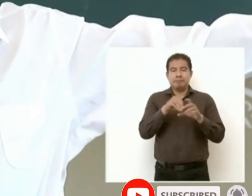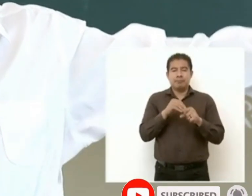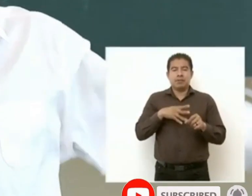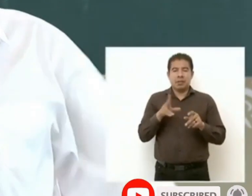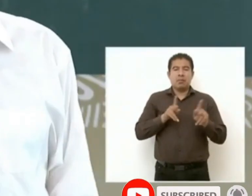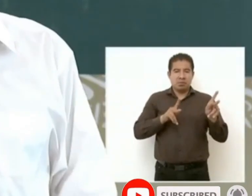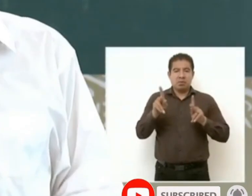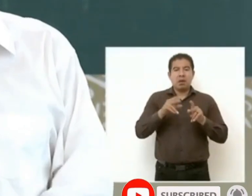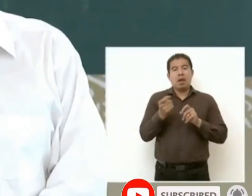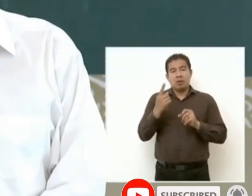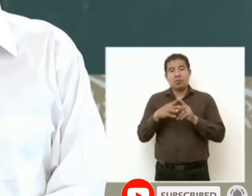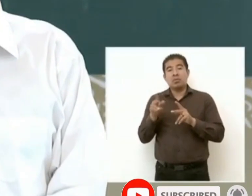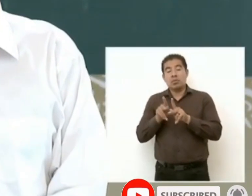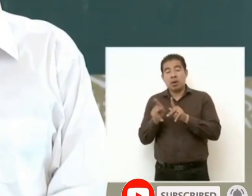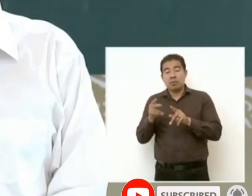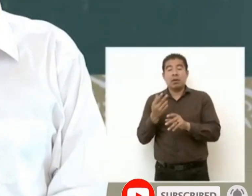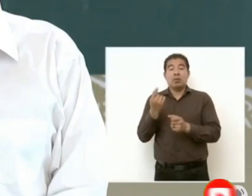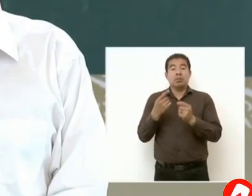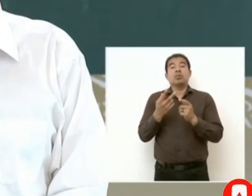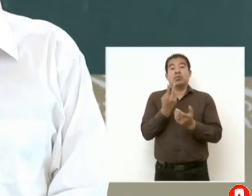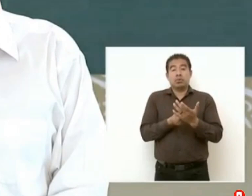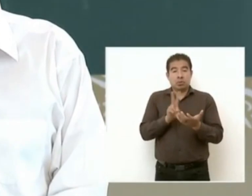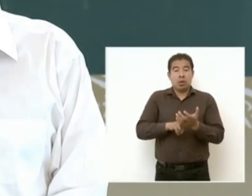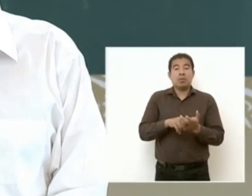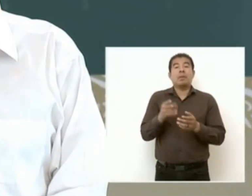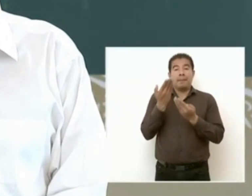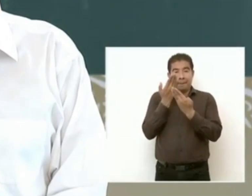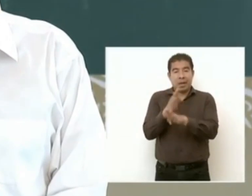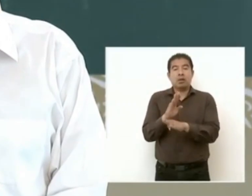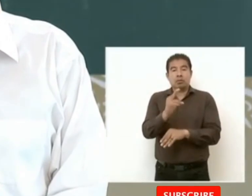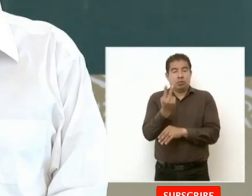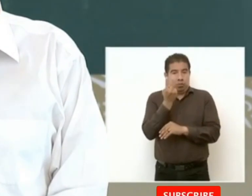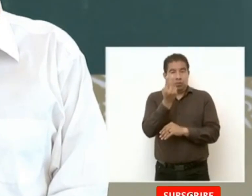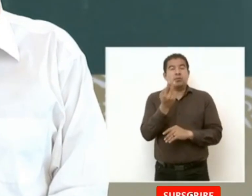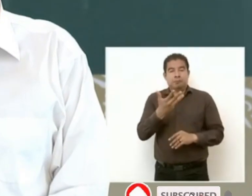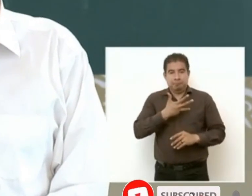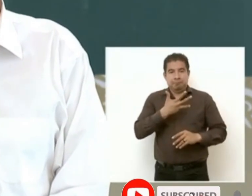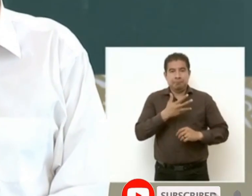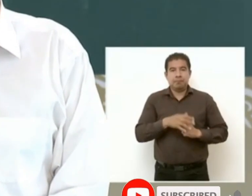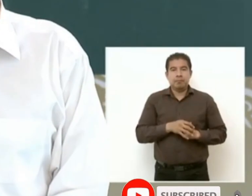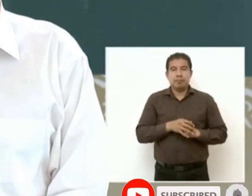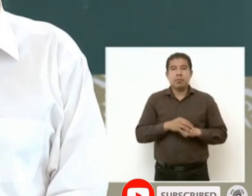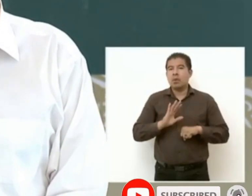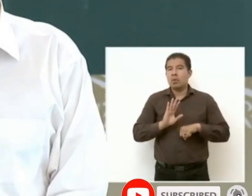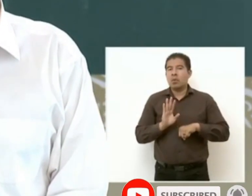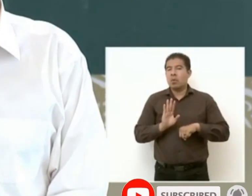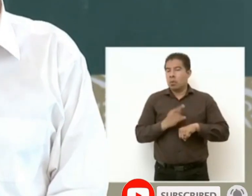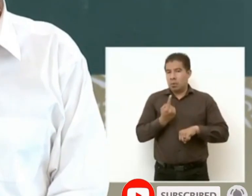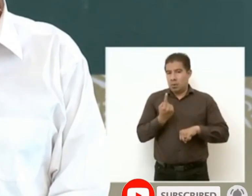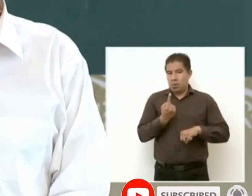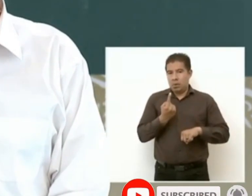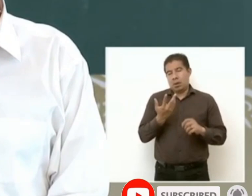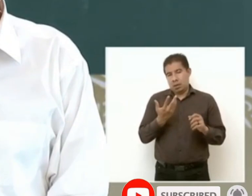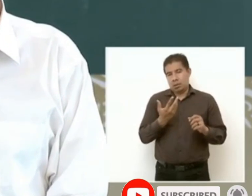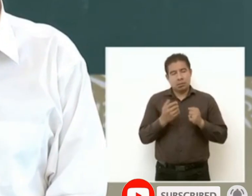banco, y en algunos municipios hasta 2 sucursales del Banco del Bienestar, porque nos